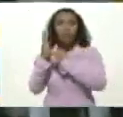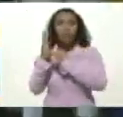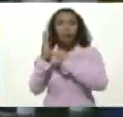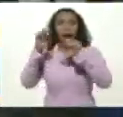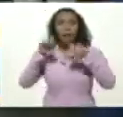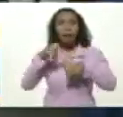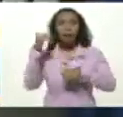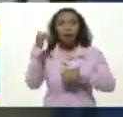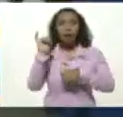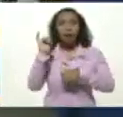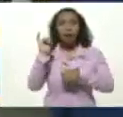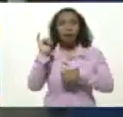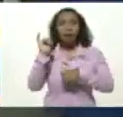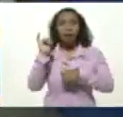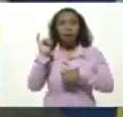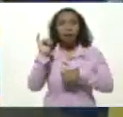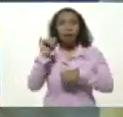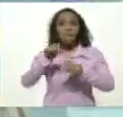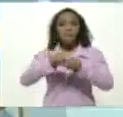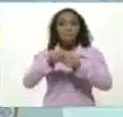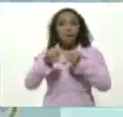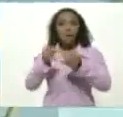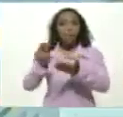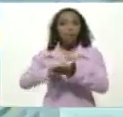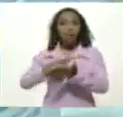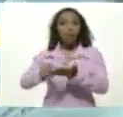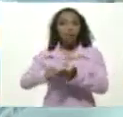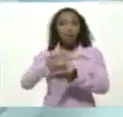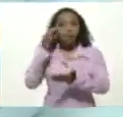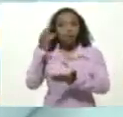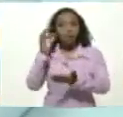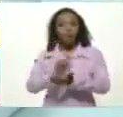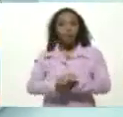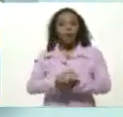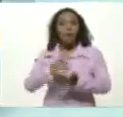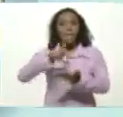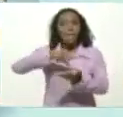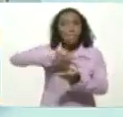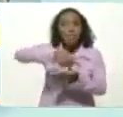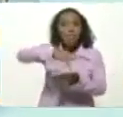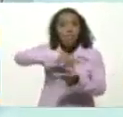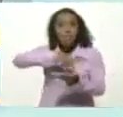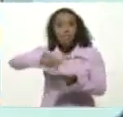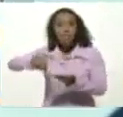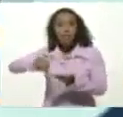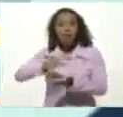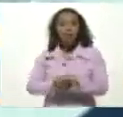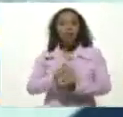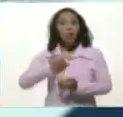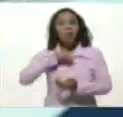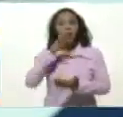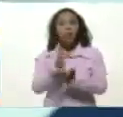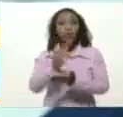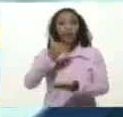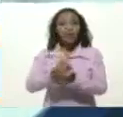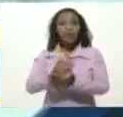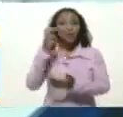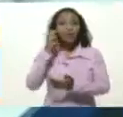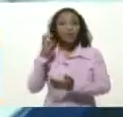Aquí tenemos pan de mantequilla, tenemos nuestras pizzas, nuestras tortas de